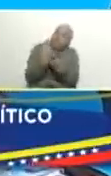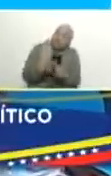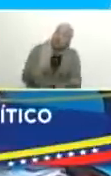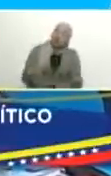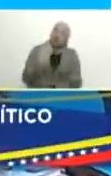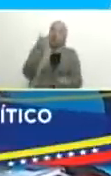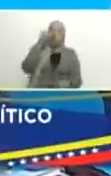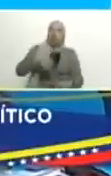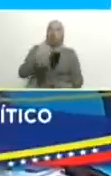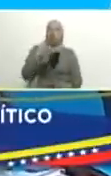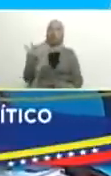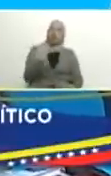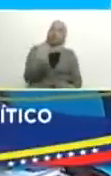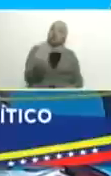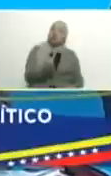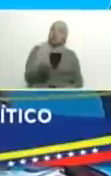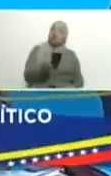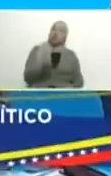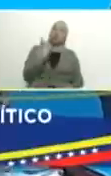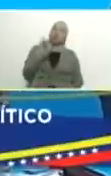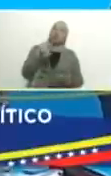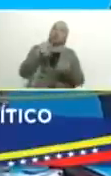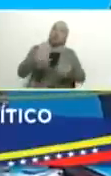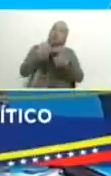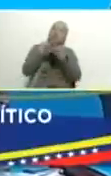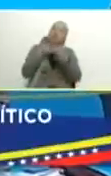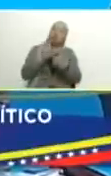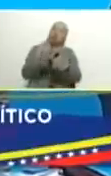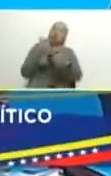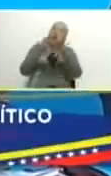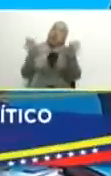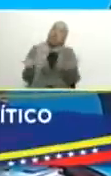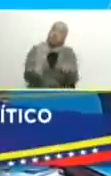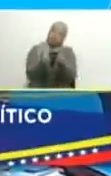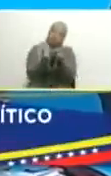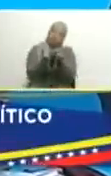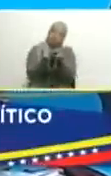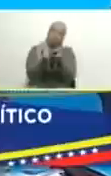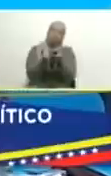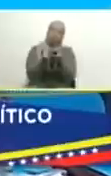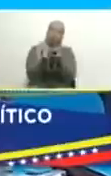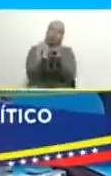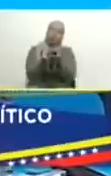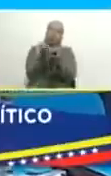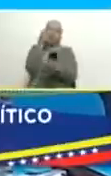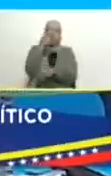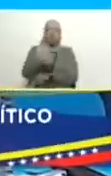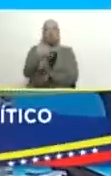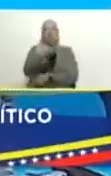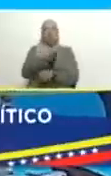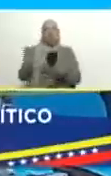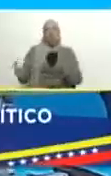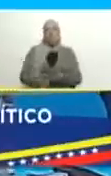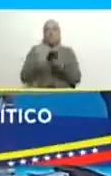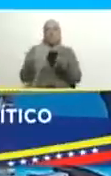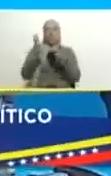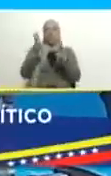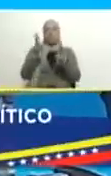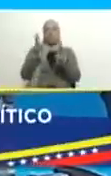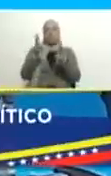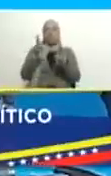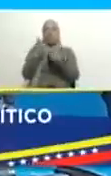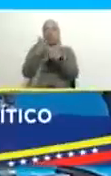el pueblo venezolano ha dado amplias muestras al mundo de ser un pueblo victorioso, que frente a